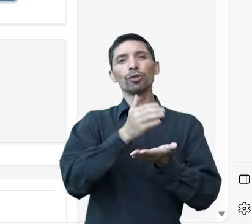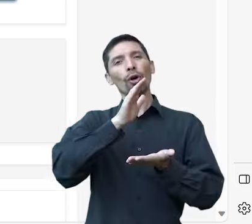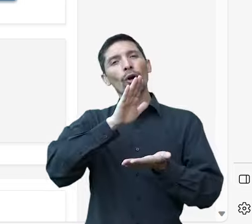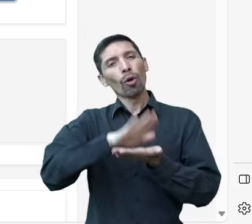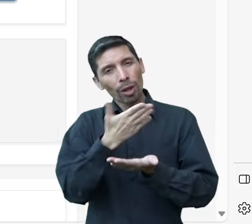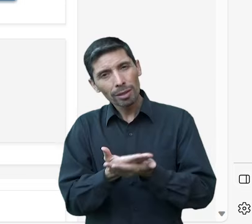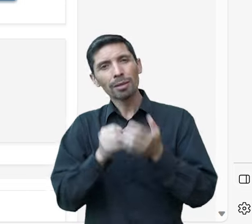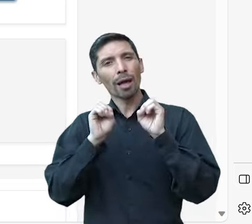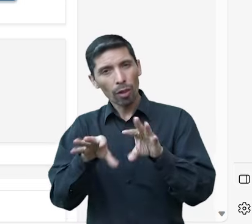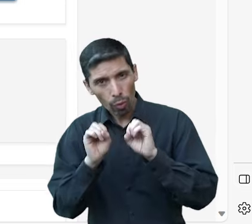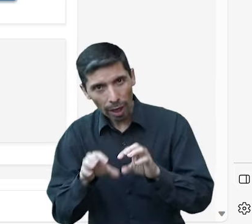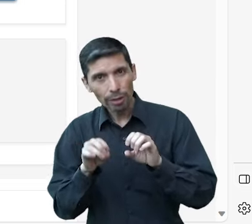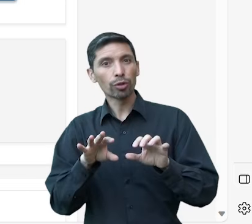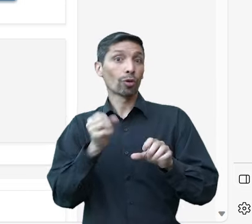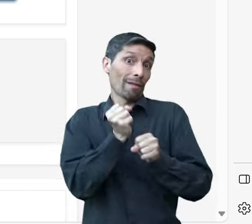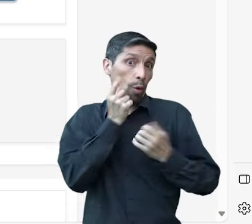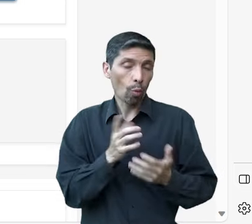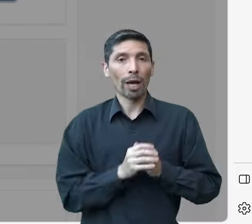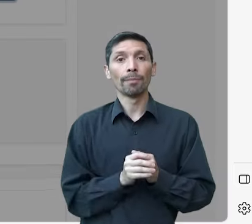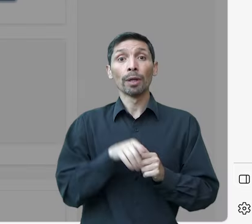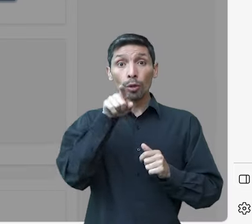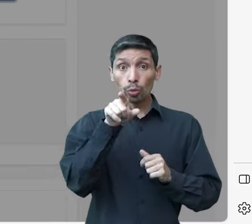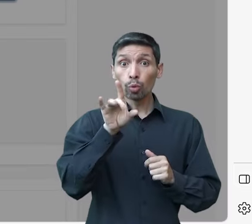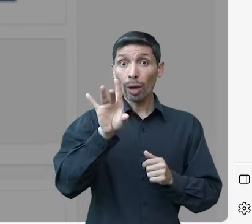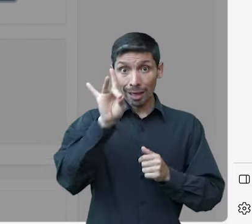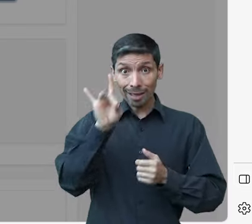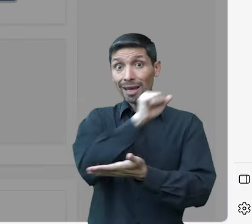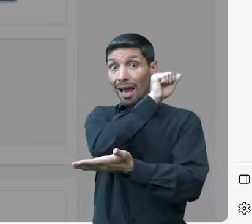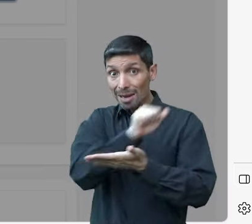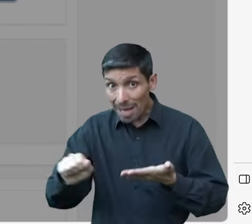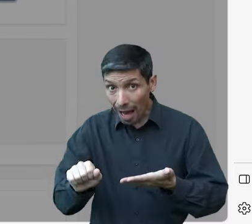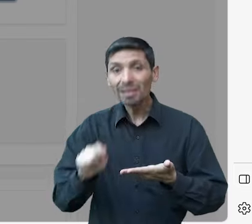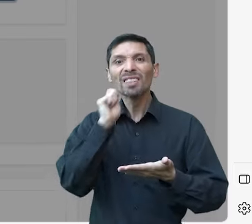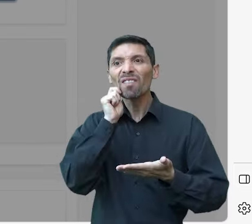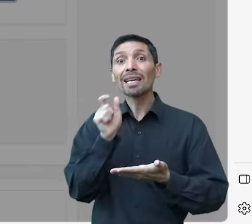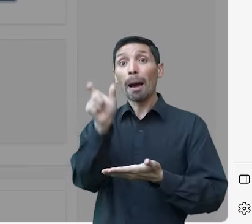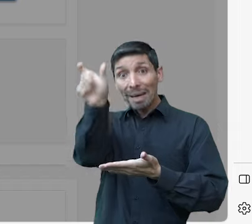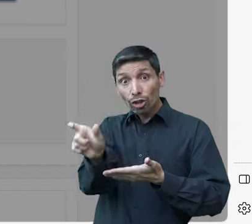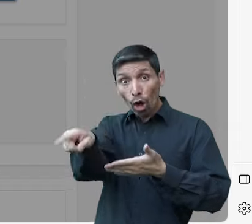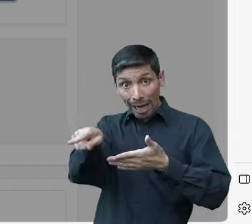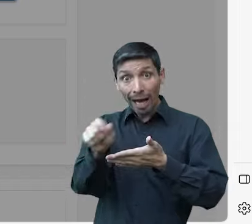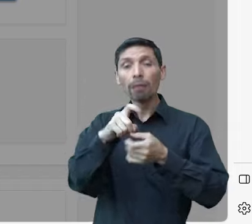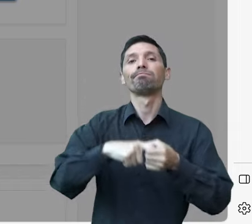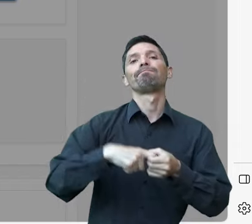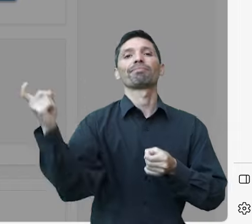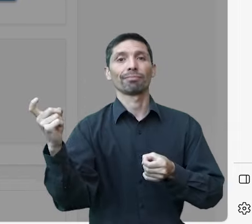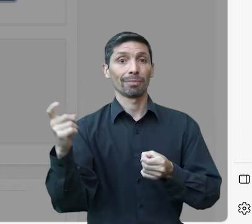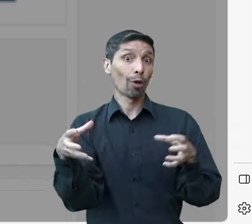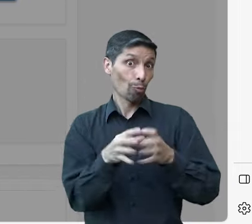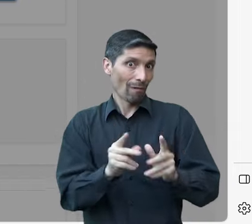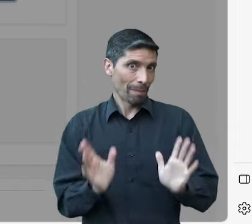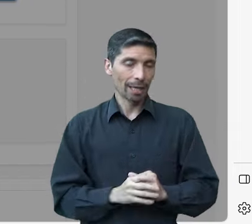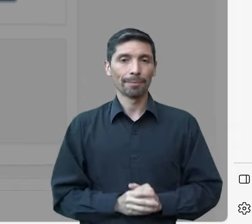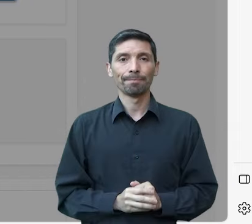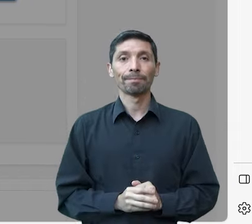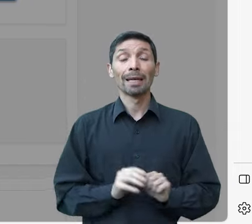ingresos, educación, salud y ocupación. Ten en consideración que, si seleccionas eliminar, estarás eliminando a la persona